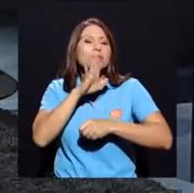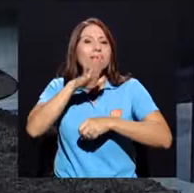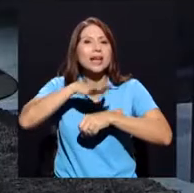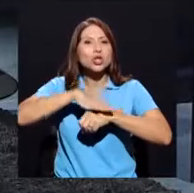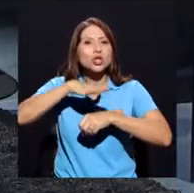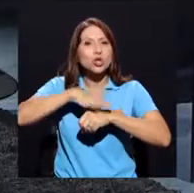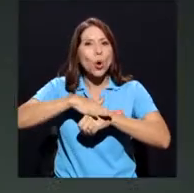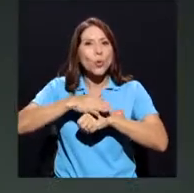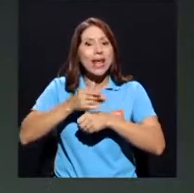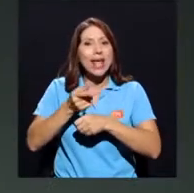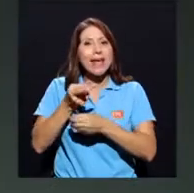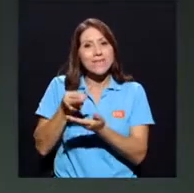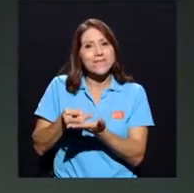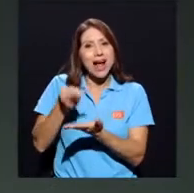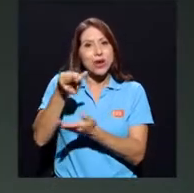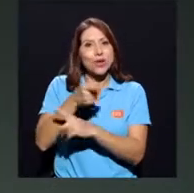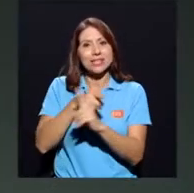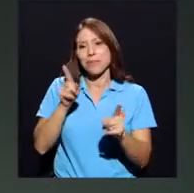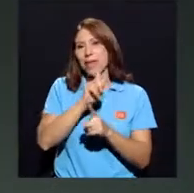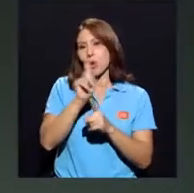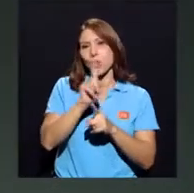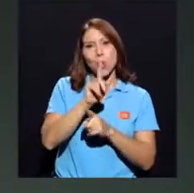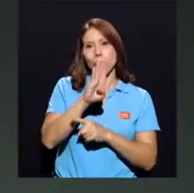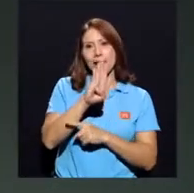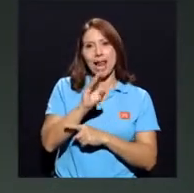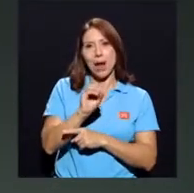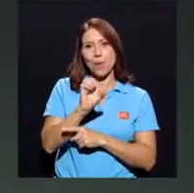la bolsa y